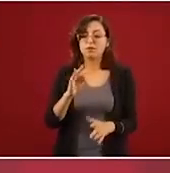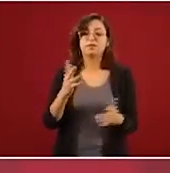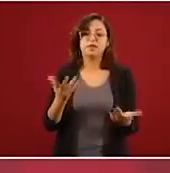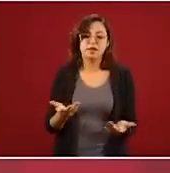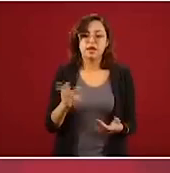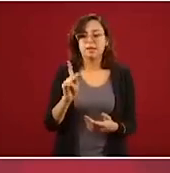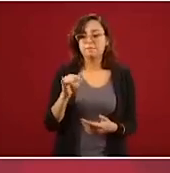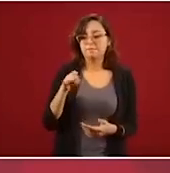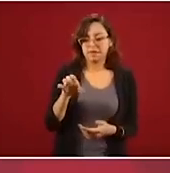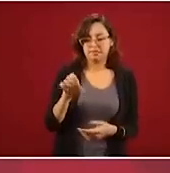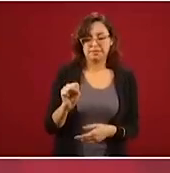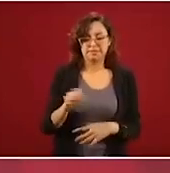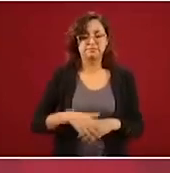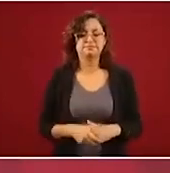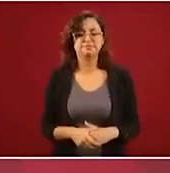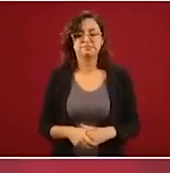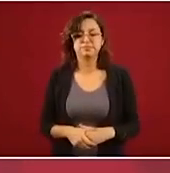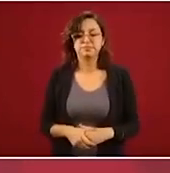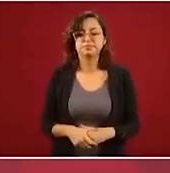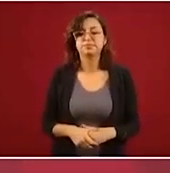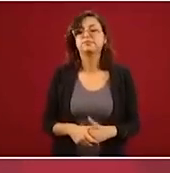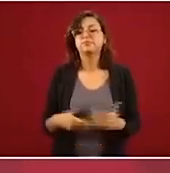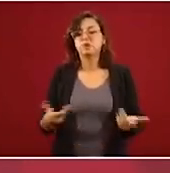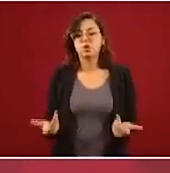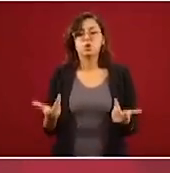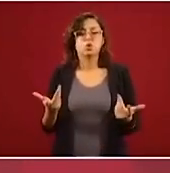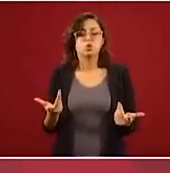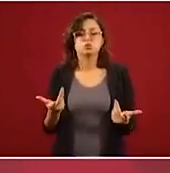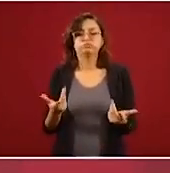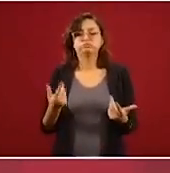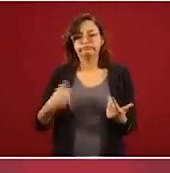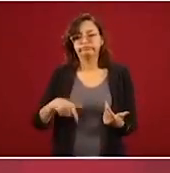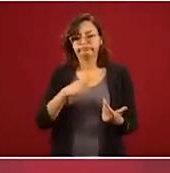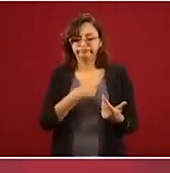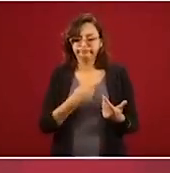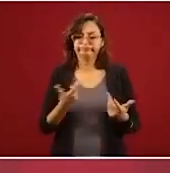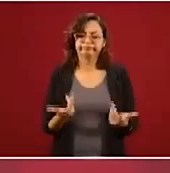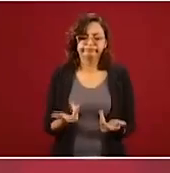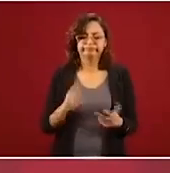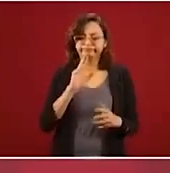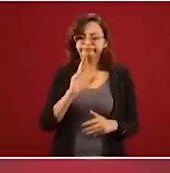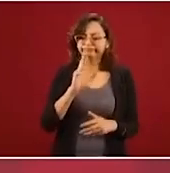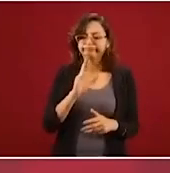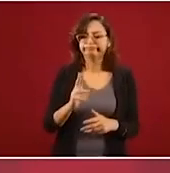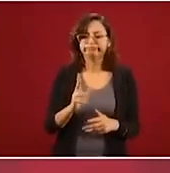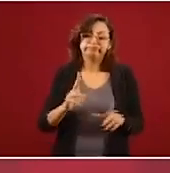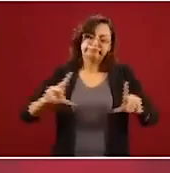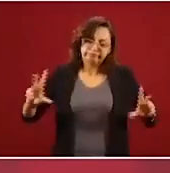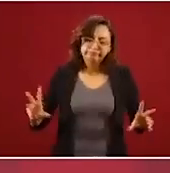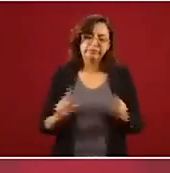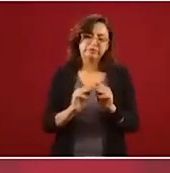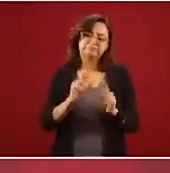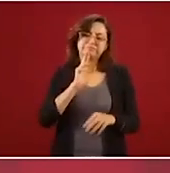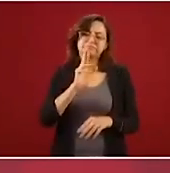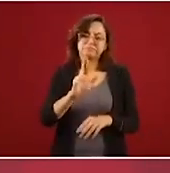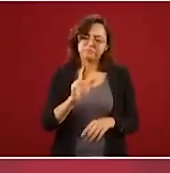pequeñas y medianas empresas. Entonces, trabajamos de cerca con la respuesta sería, en síntesis, que trabajamos